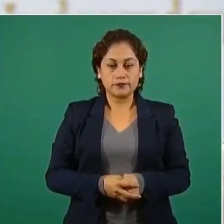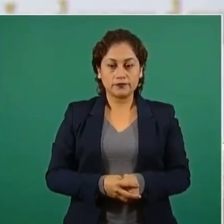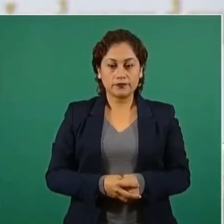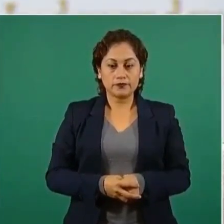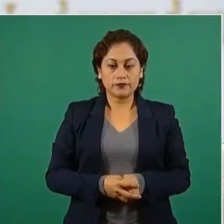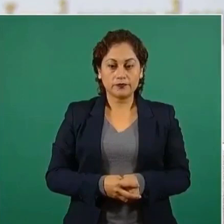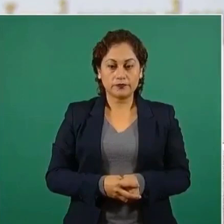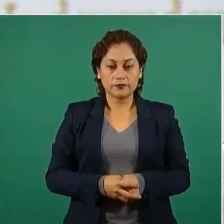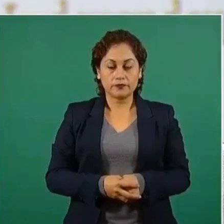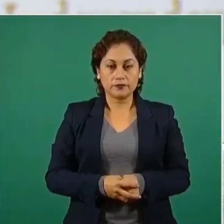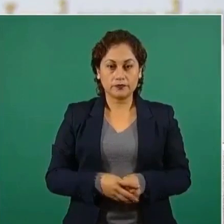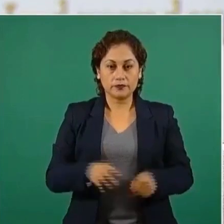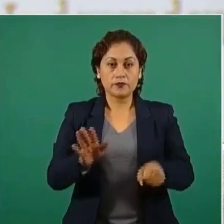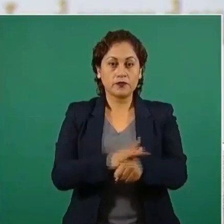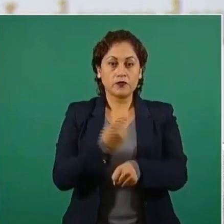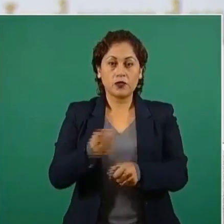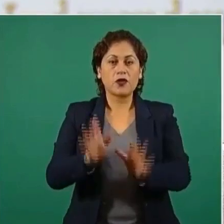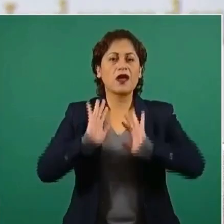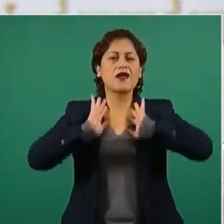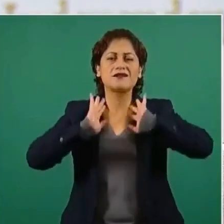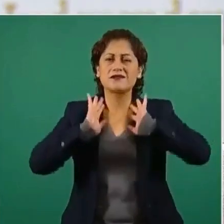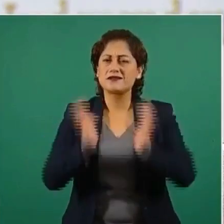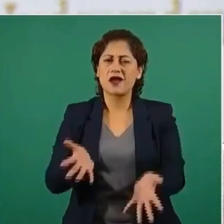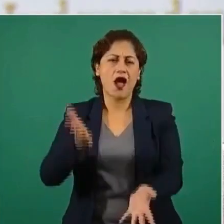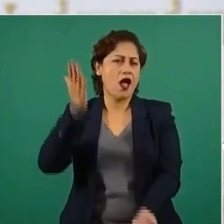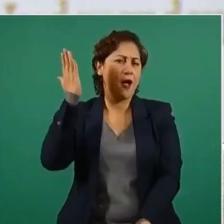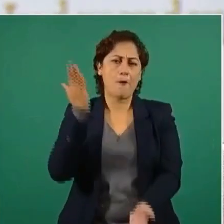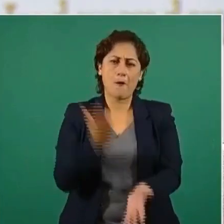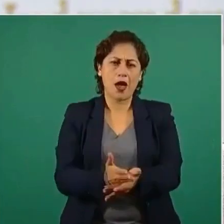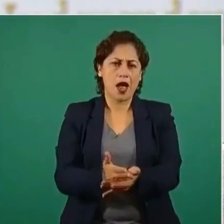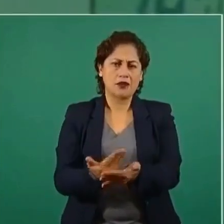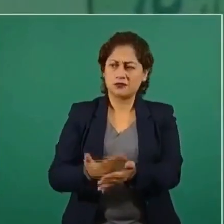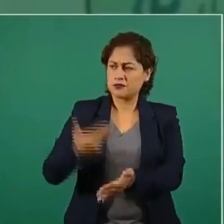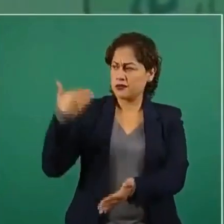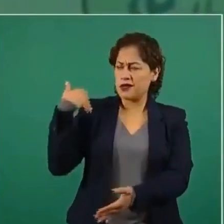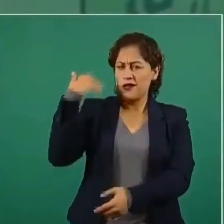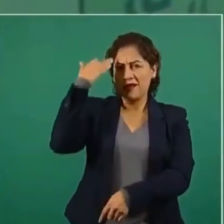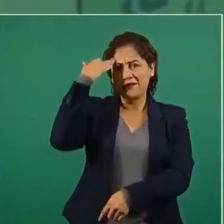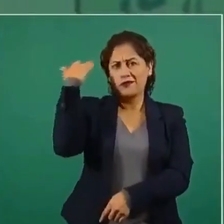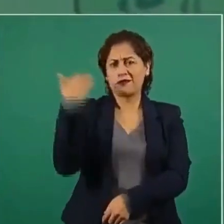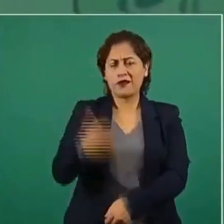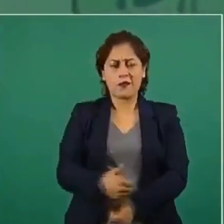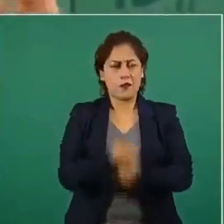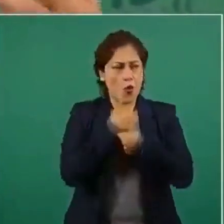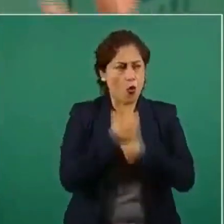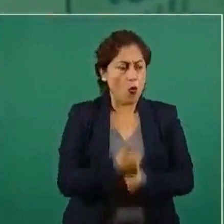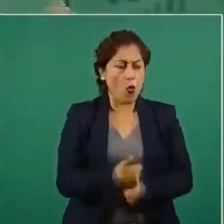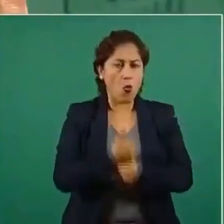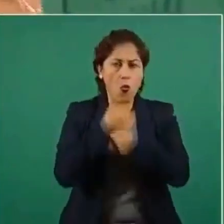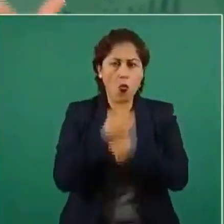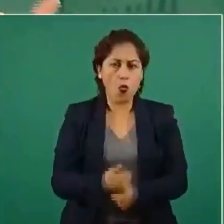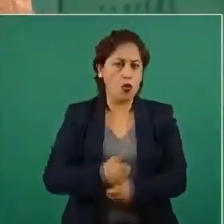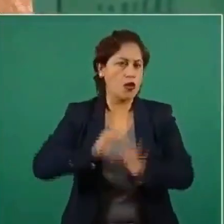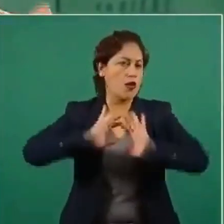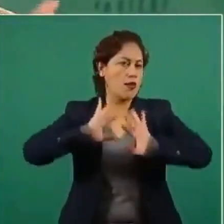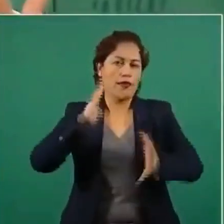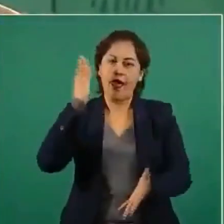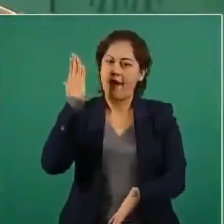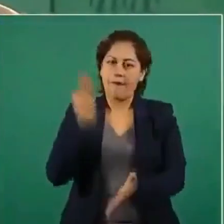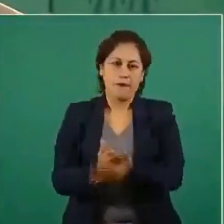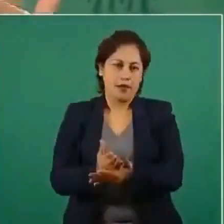se padeció demasiado durante el periodo neoliberal. Entonces hay